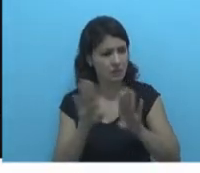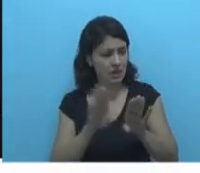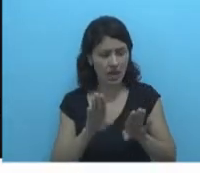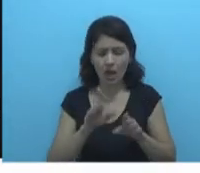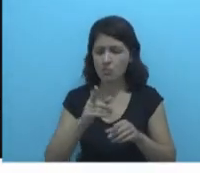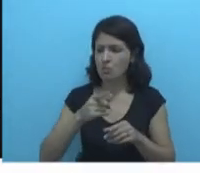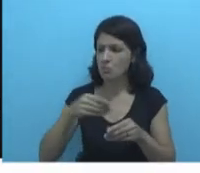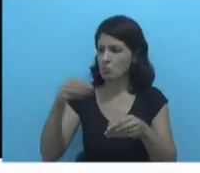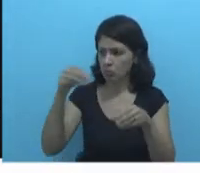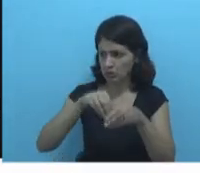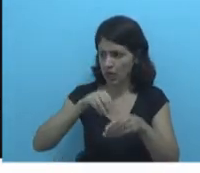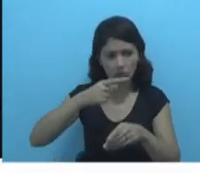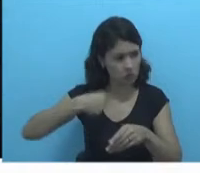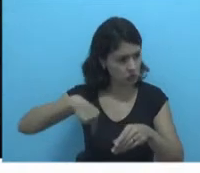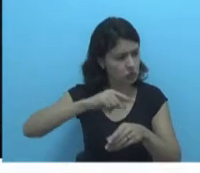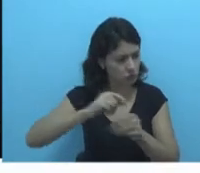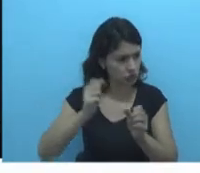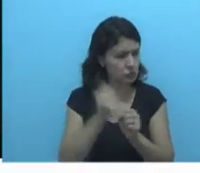tipo,